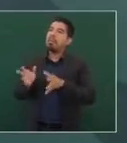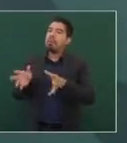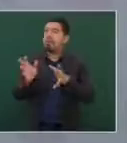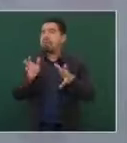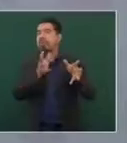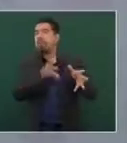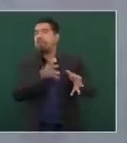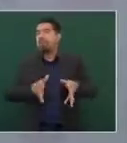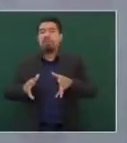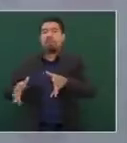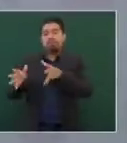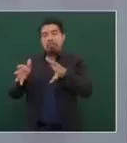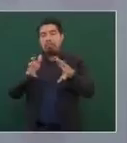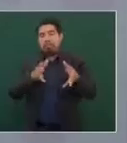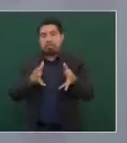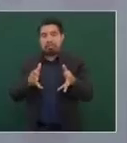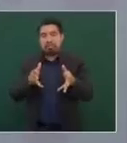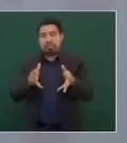o